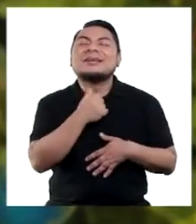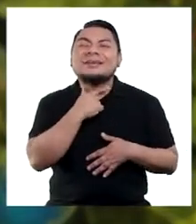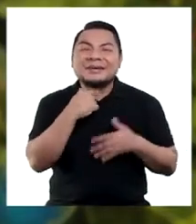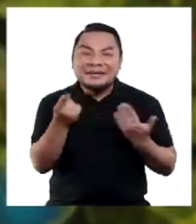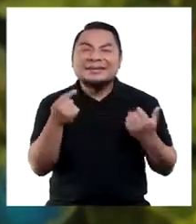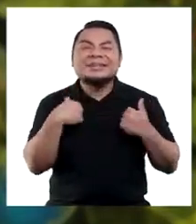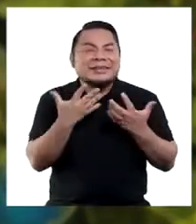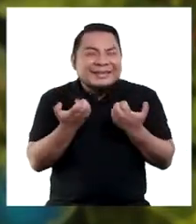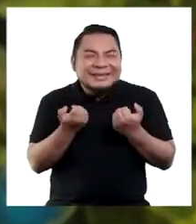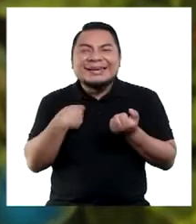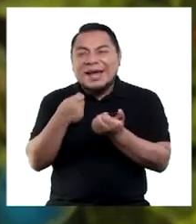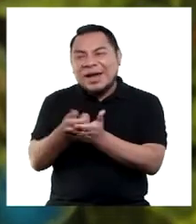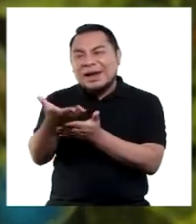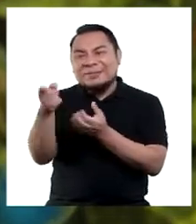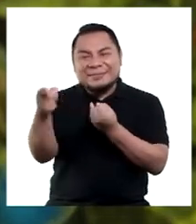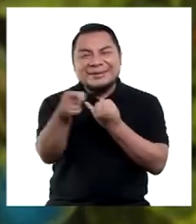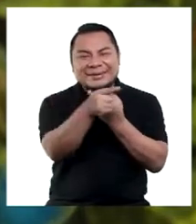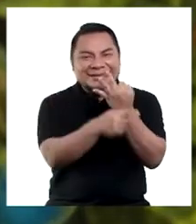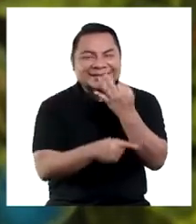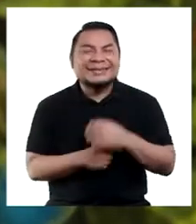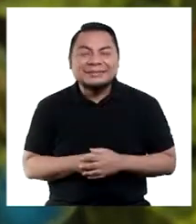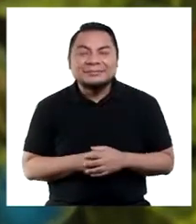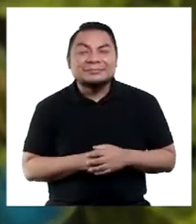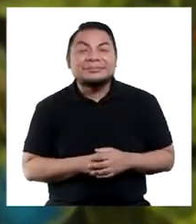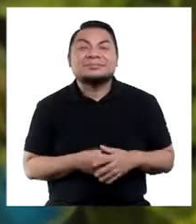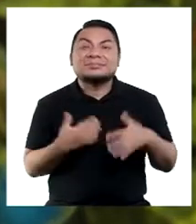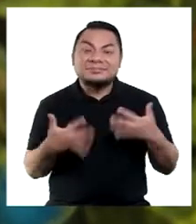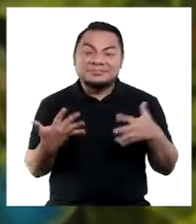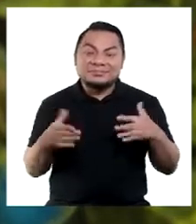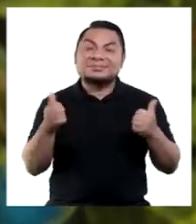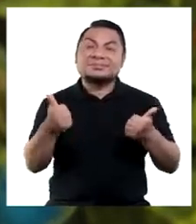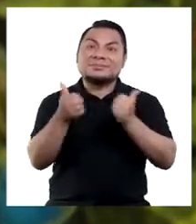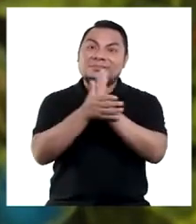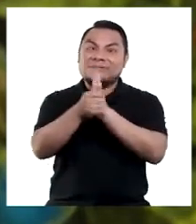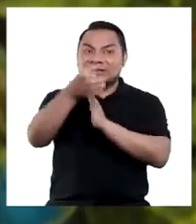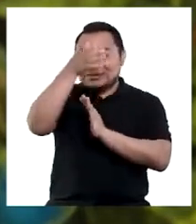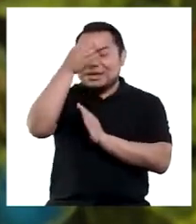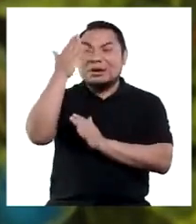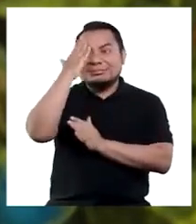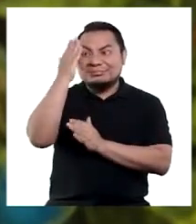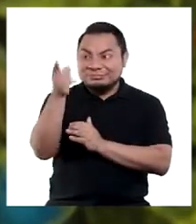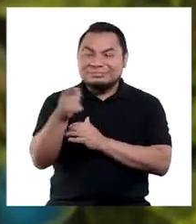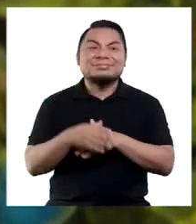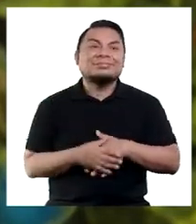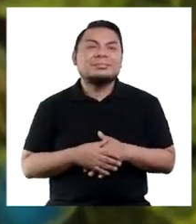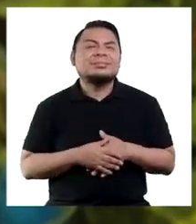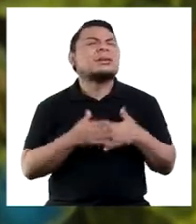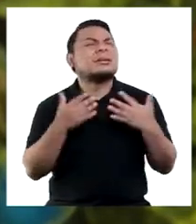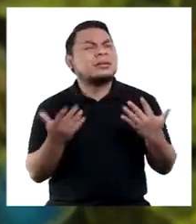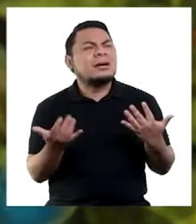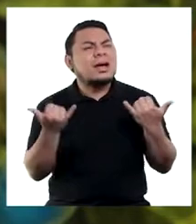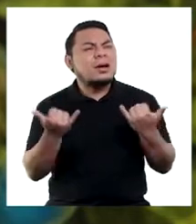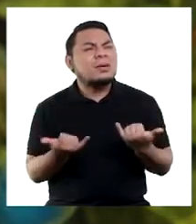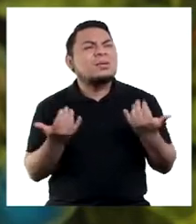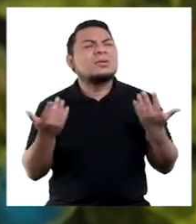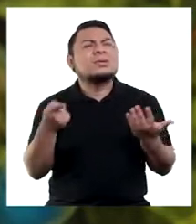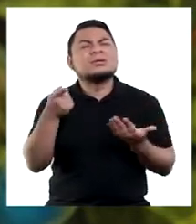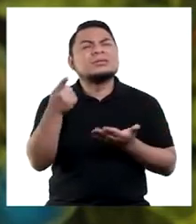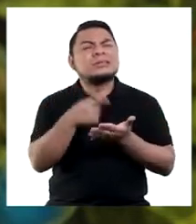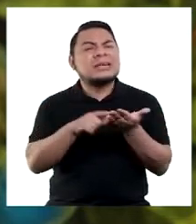dan ganas de comprarles todas estas niñas y niños tan talentosos y entonces